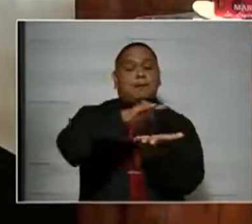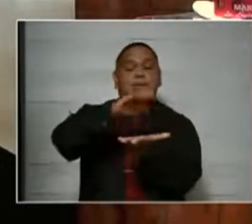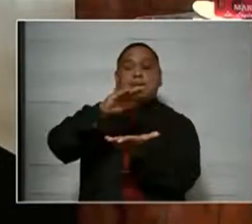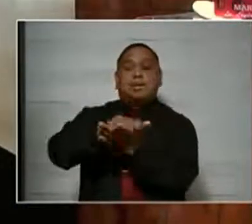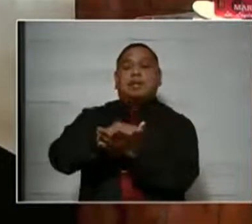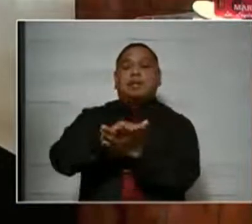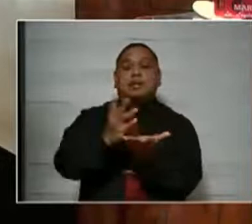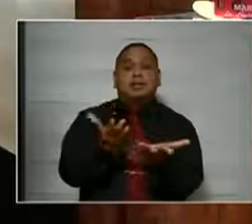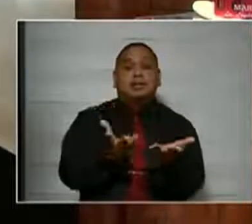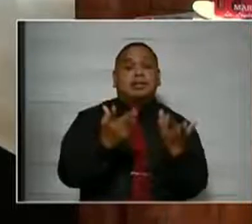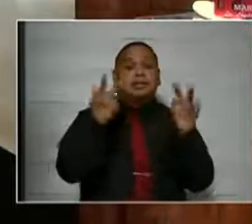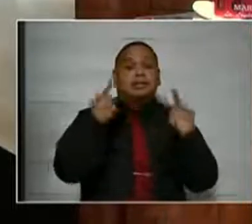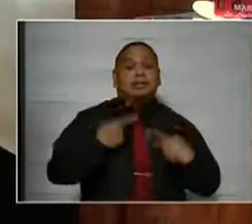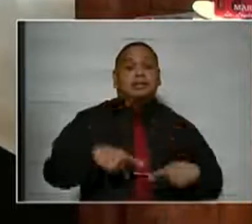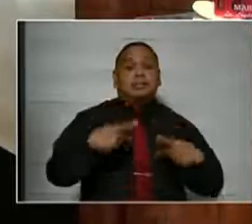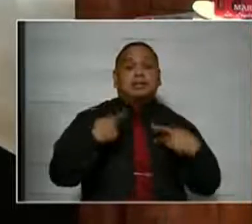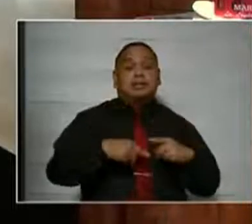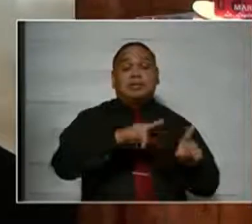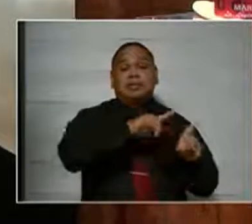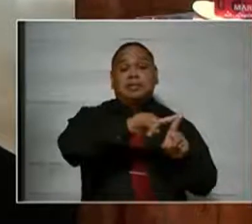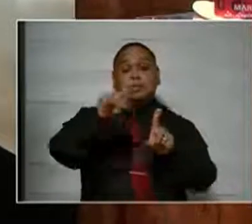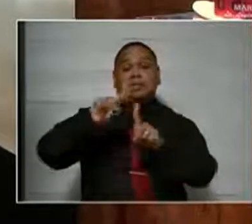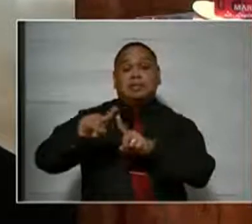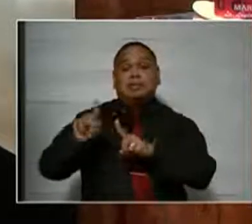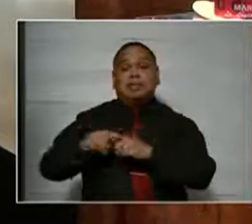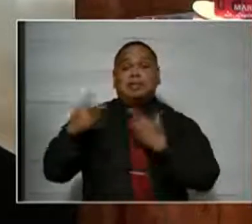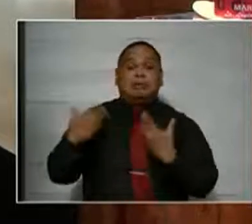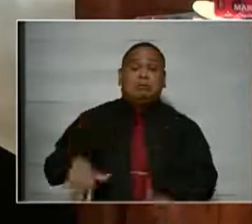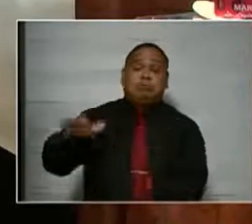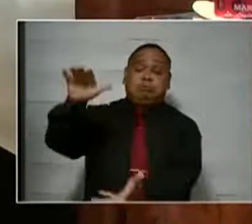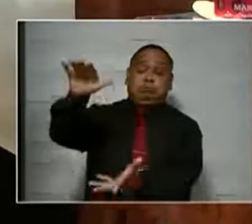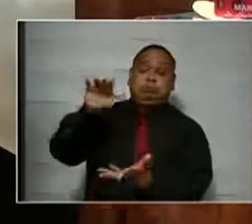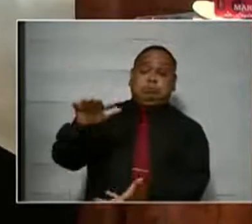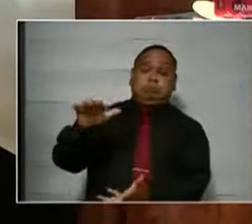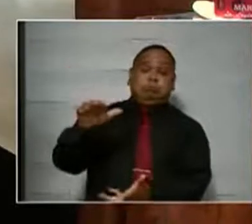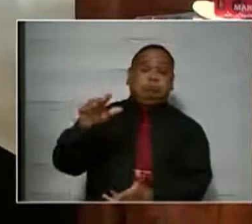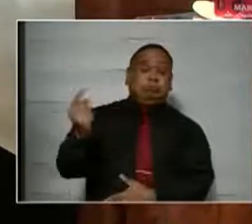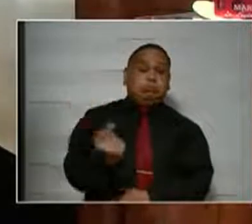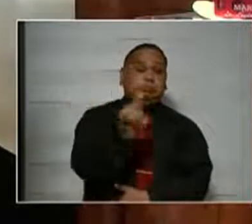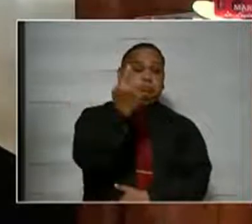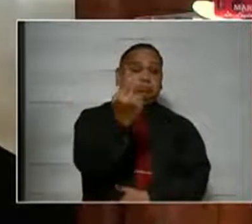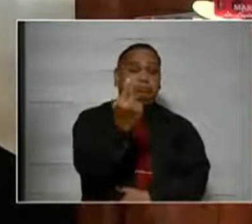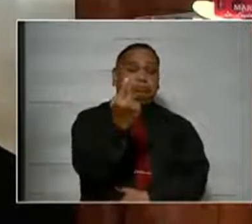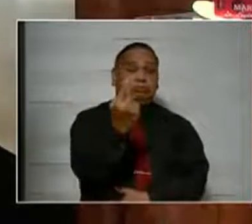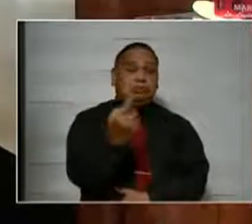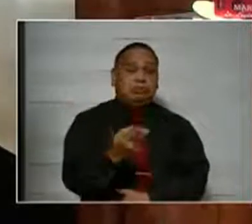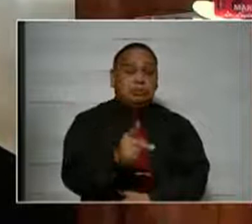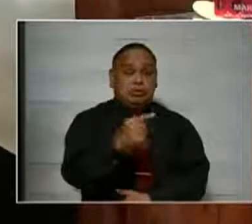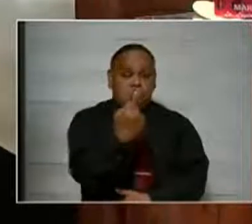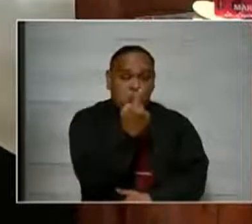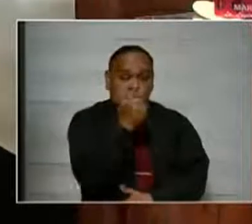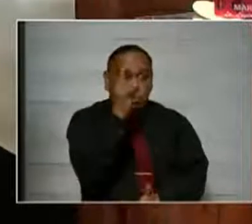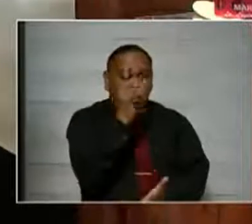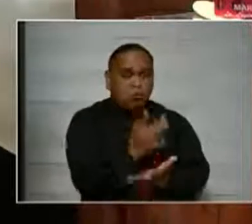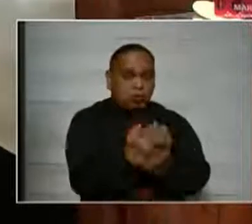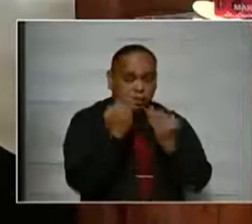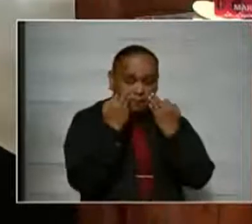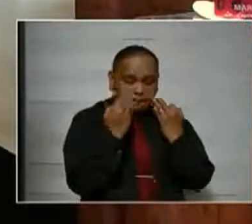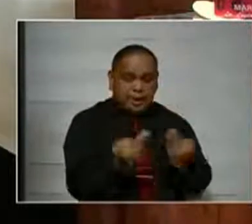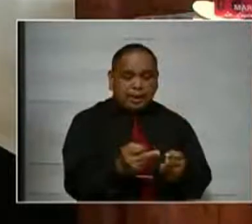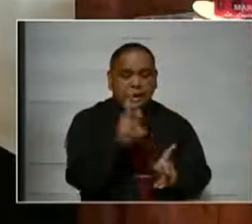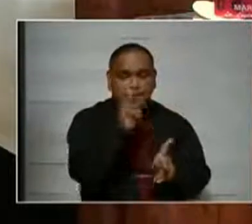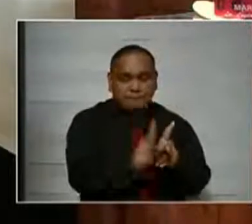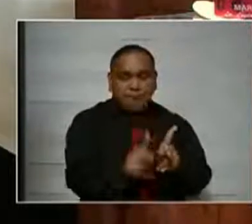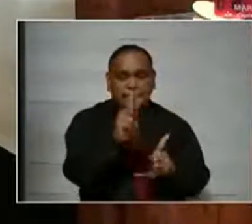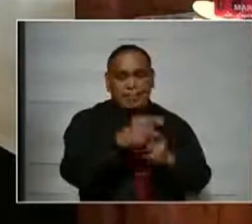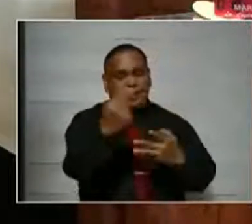diferentes personas para que vean la cantidad de material que es que solo una persona la ponemos a analizarlo para evitar que